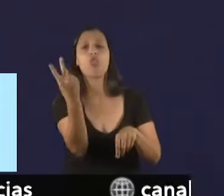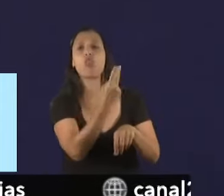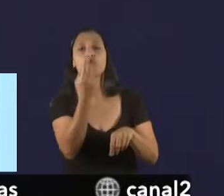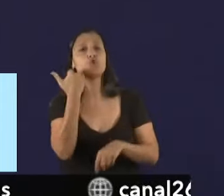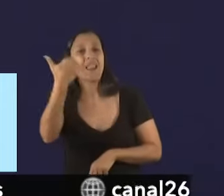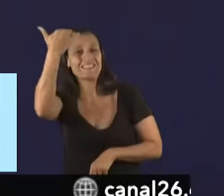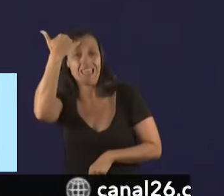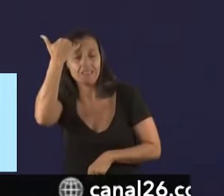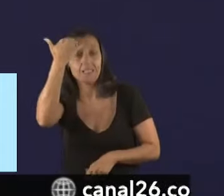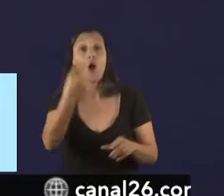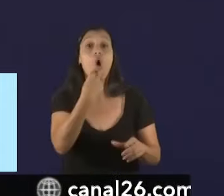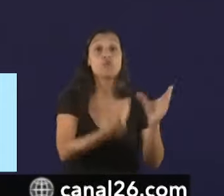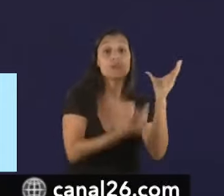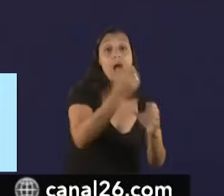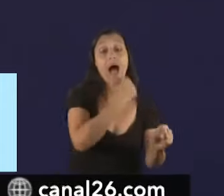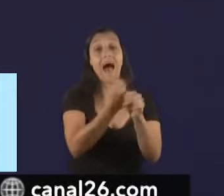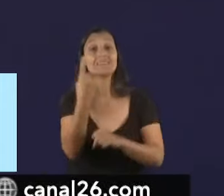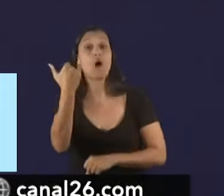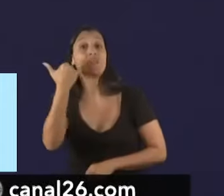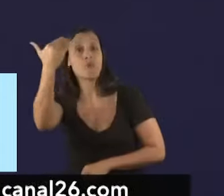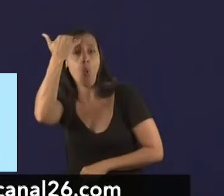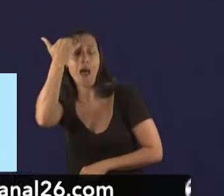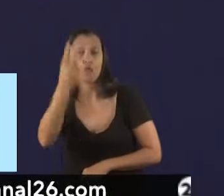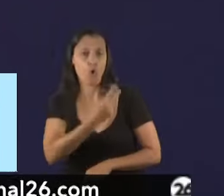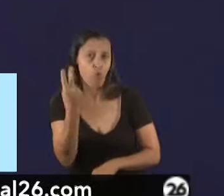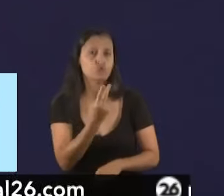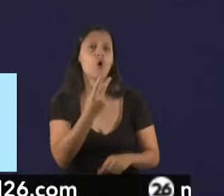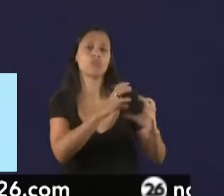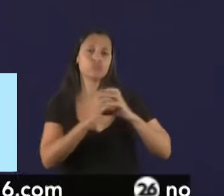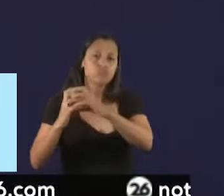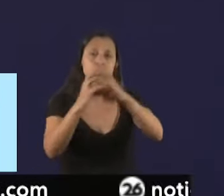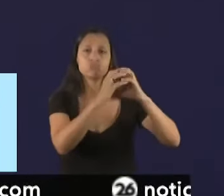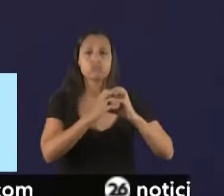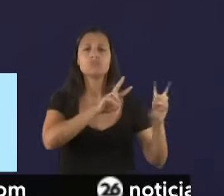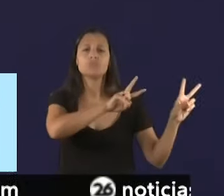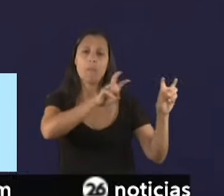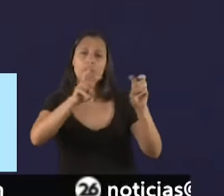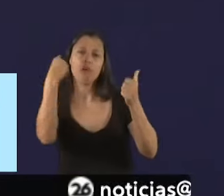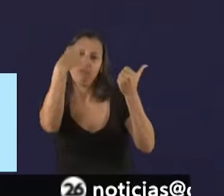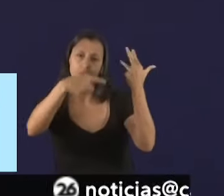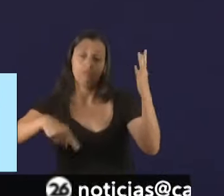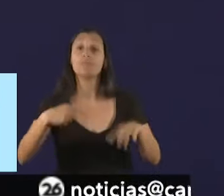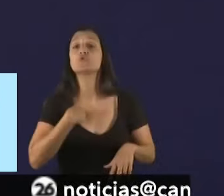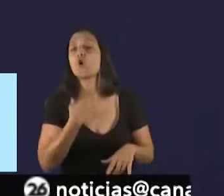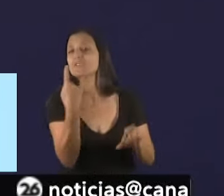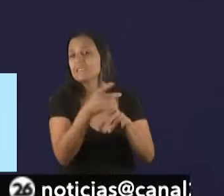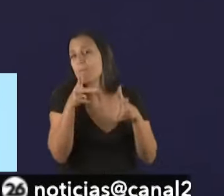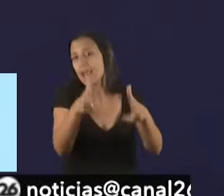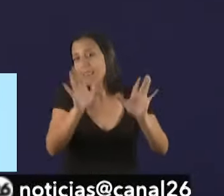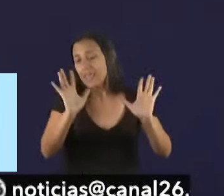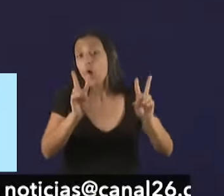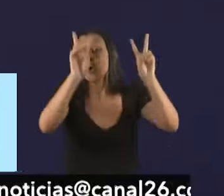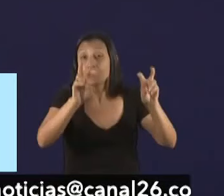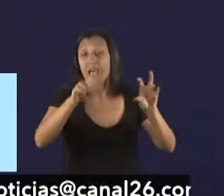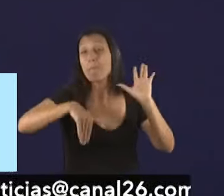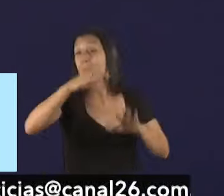desde las 11 de la mañana hasta las 13:15 por lo tanto se tocaron varios temas yo siempre hago referencia al tema al